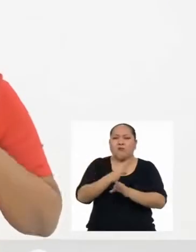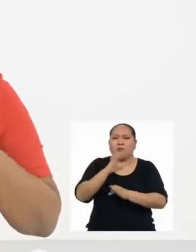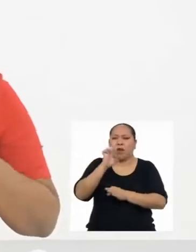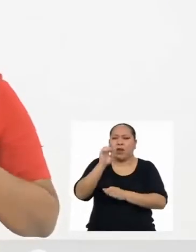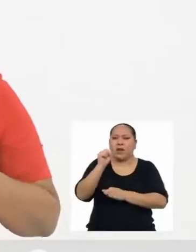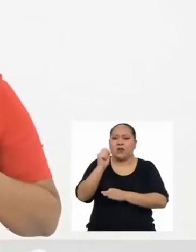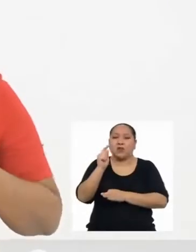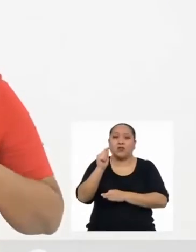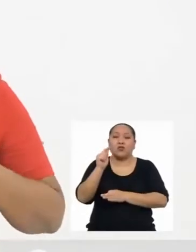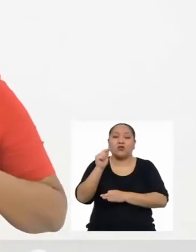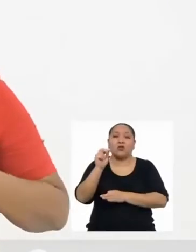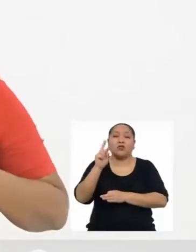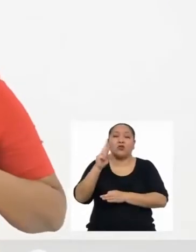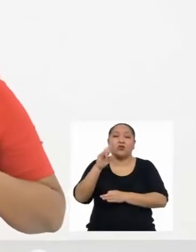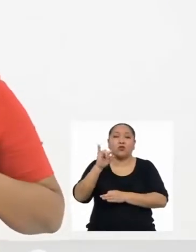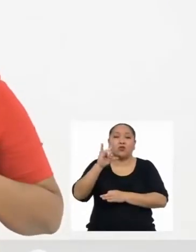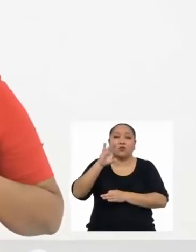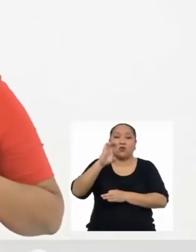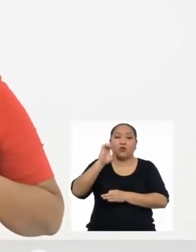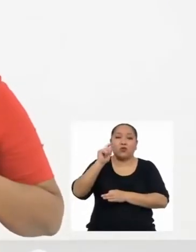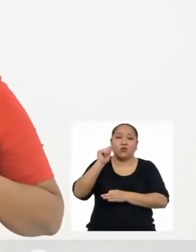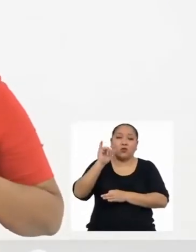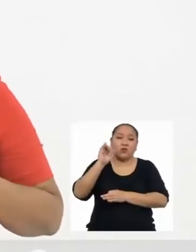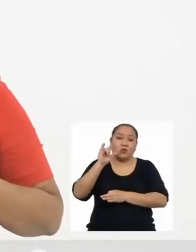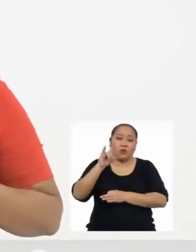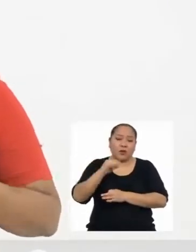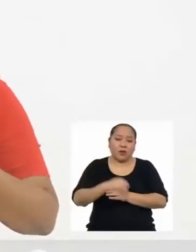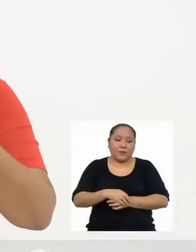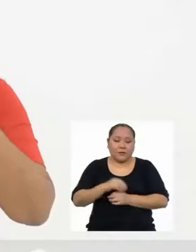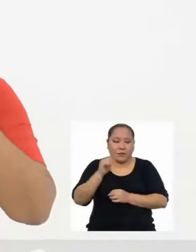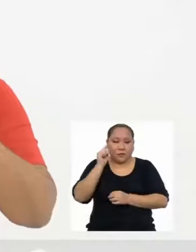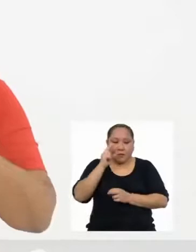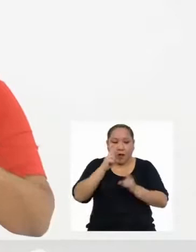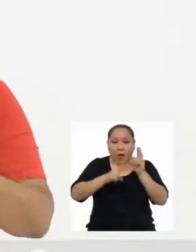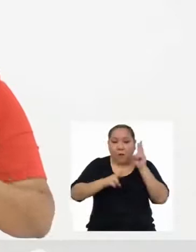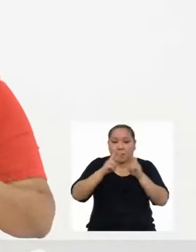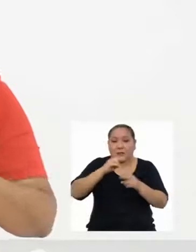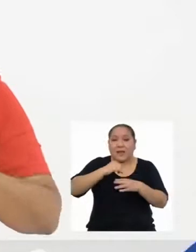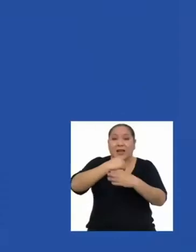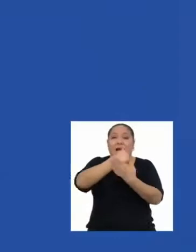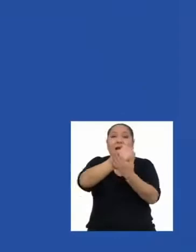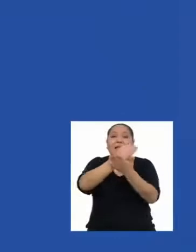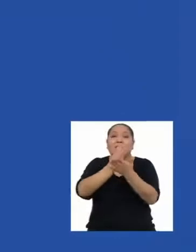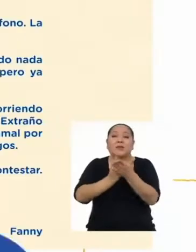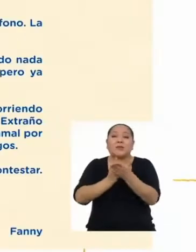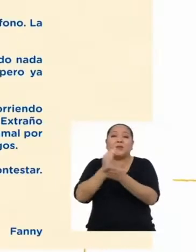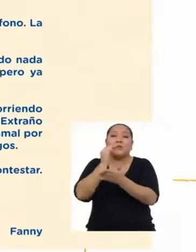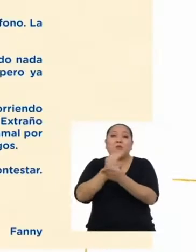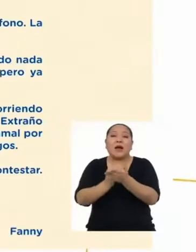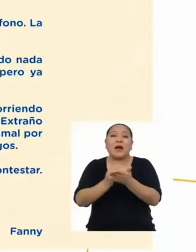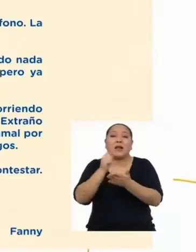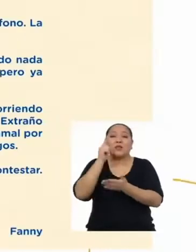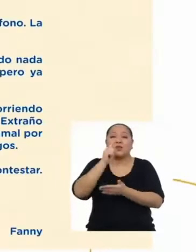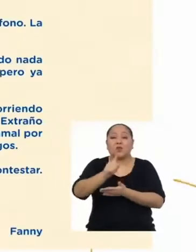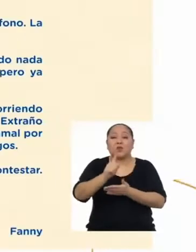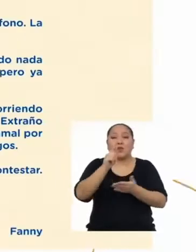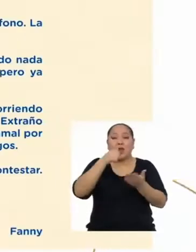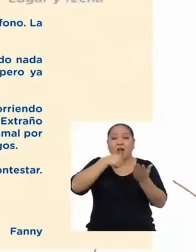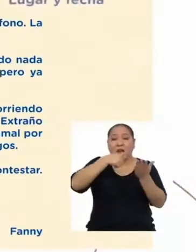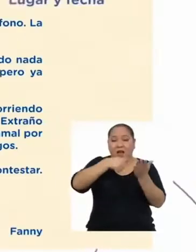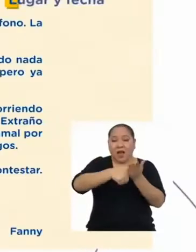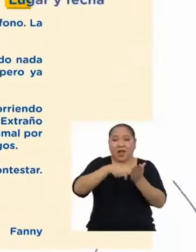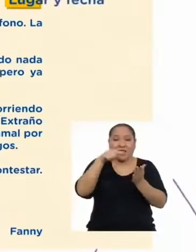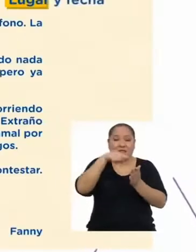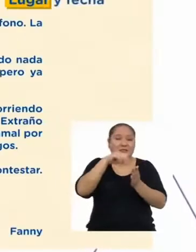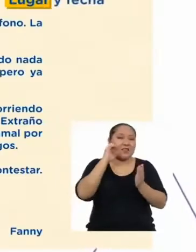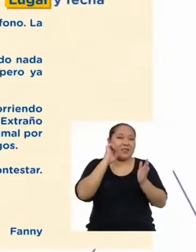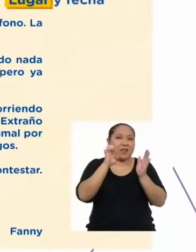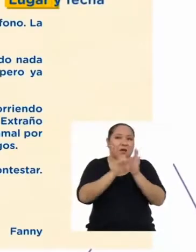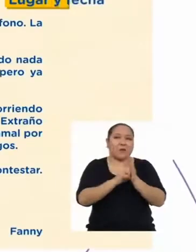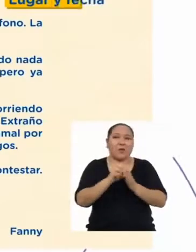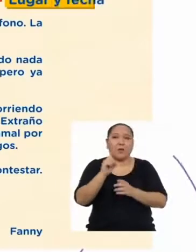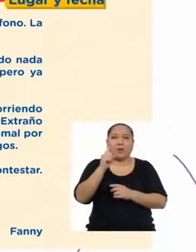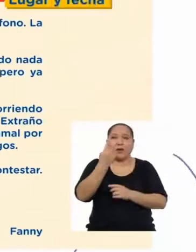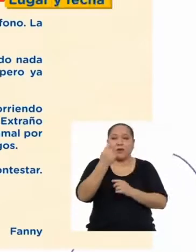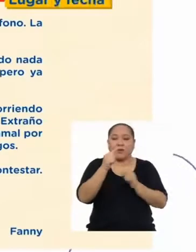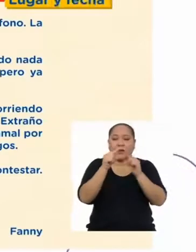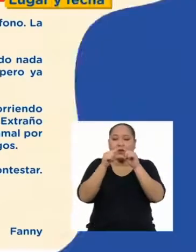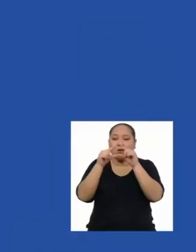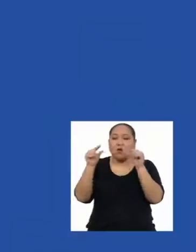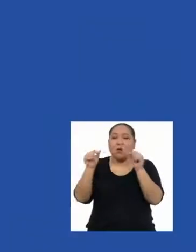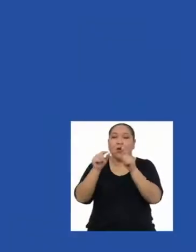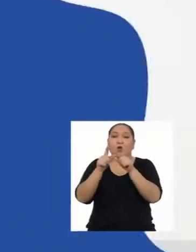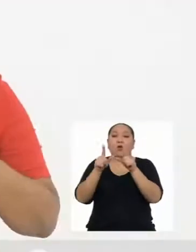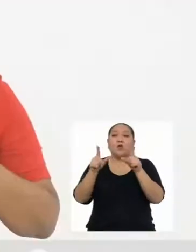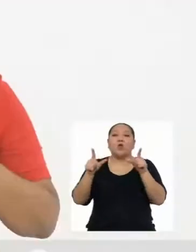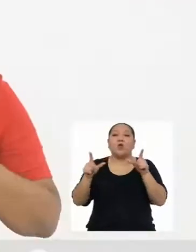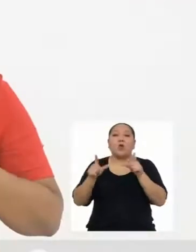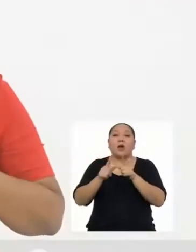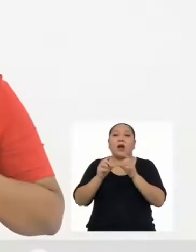preocupes, identificaremos las partes de una carta en nuestro ejemplo. En primer lugar tenemos un lugar y